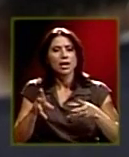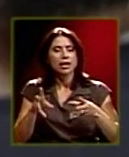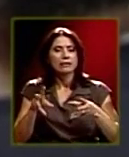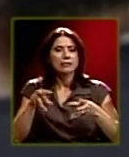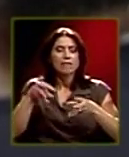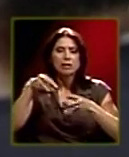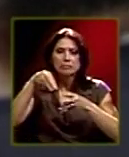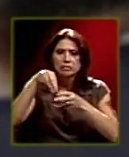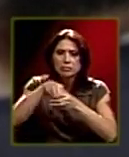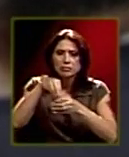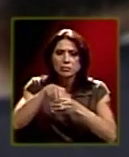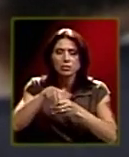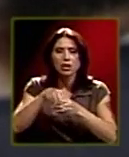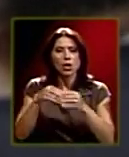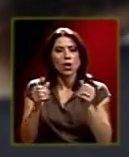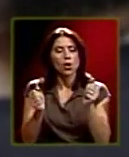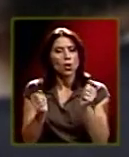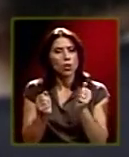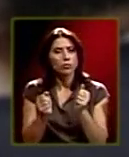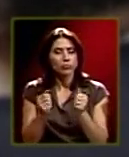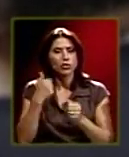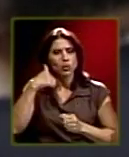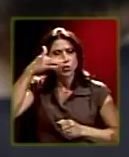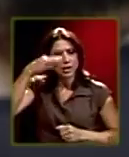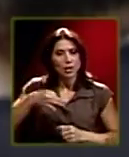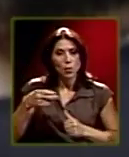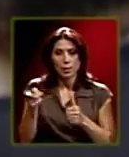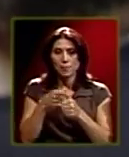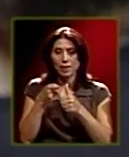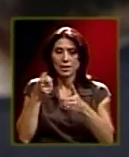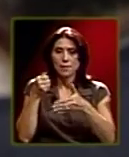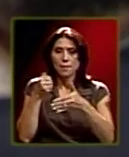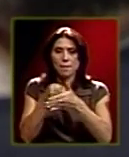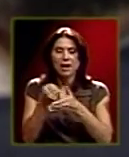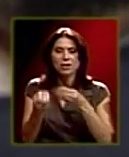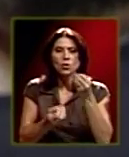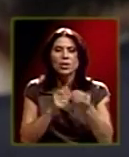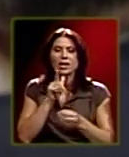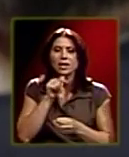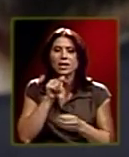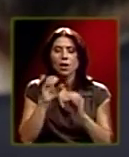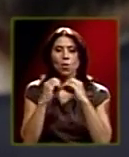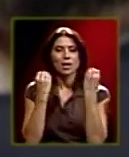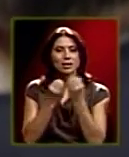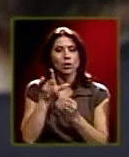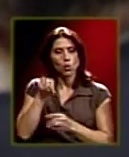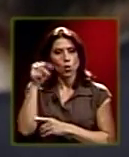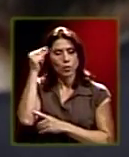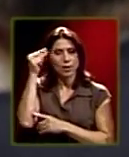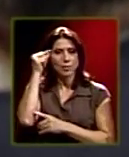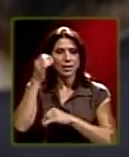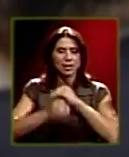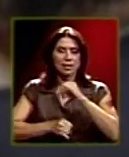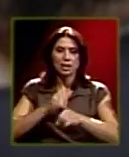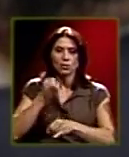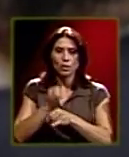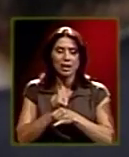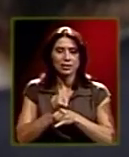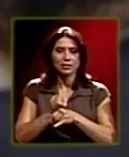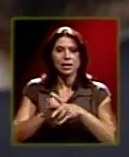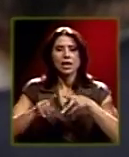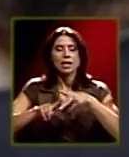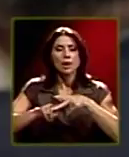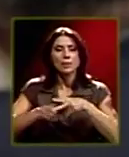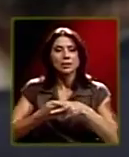si se quiere, yo creo que el primer impacto viene de organizaciones no gubernamentales internacionales que empezaron a